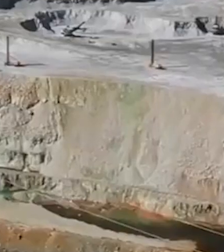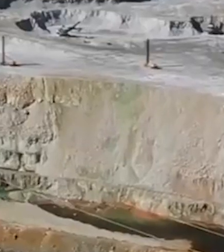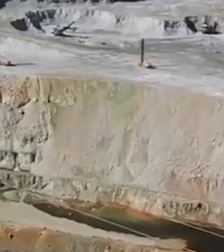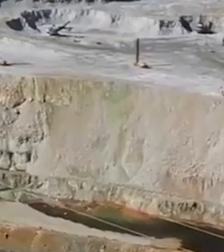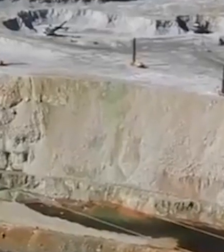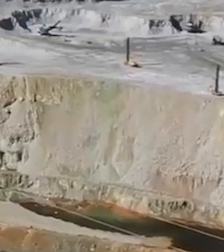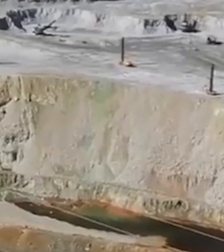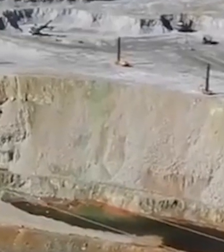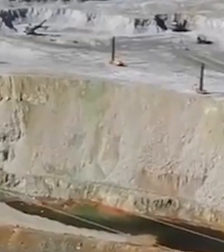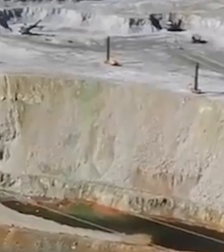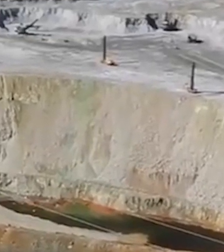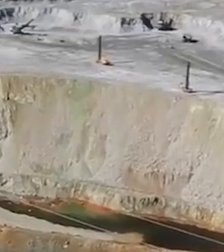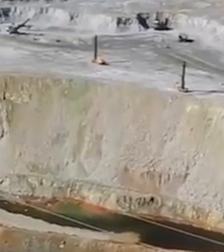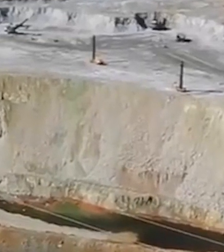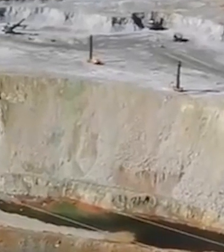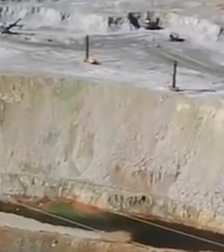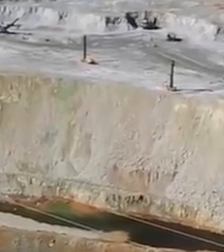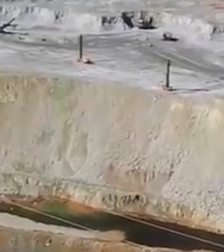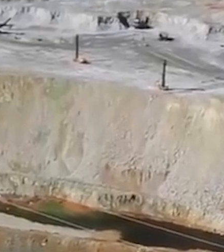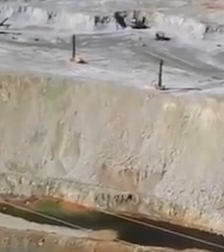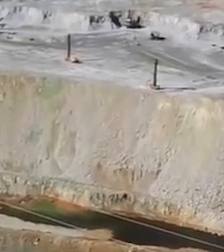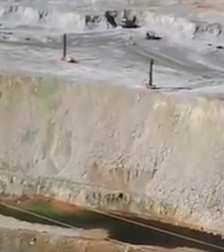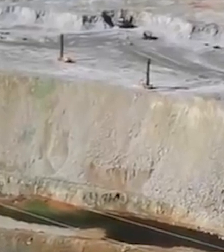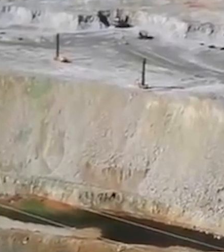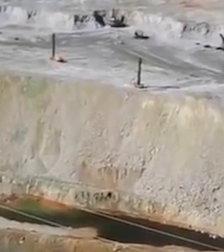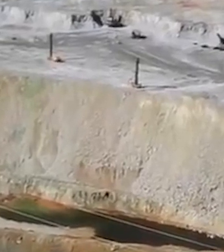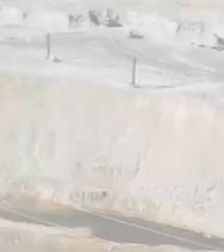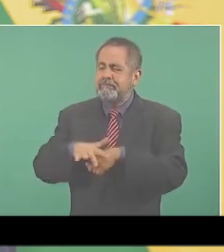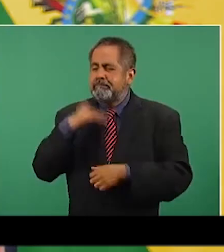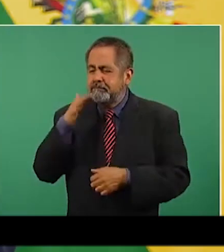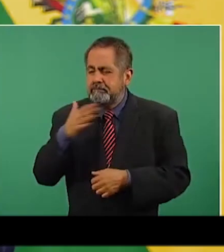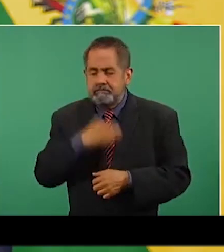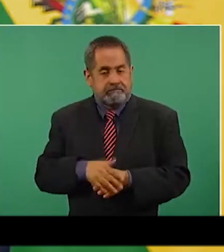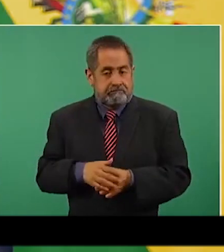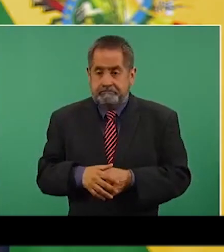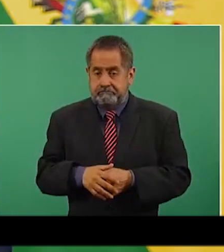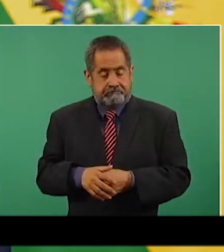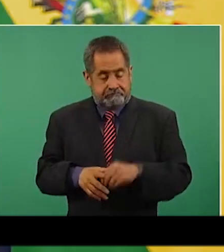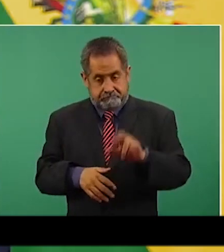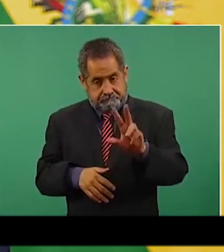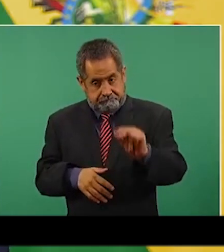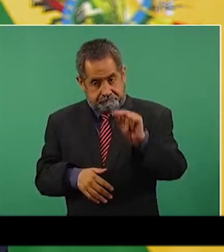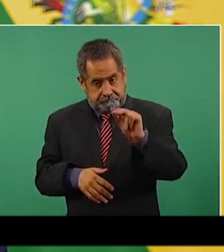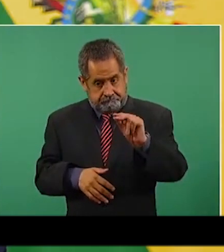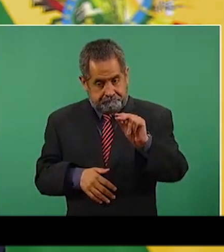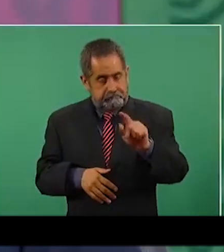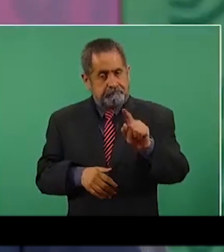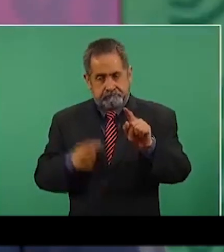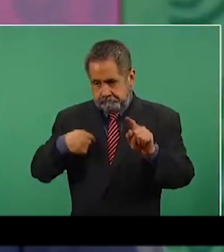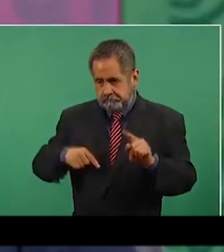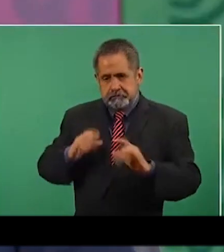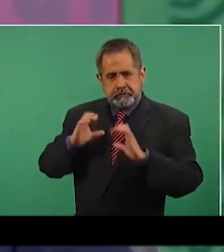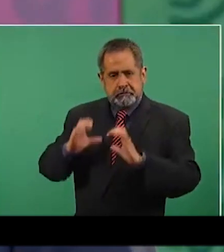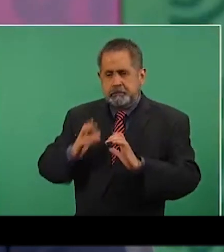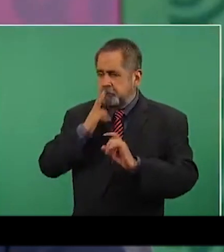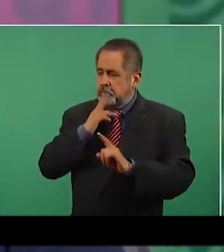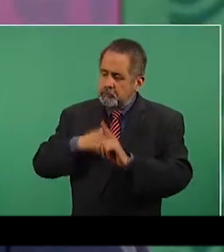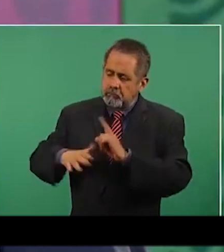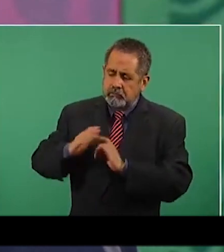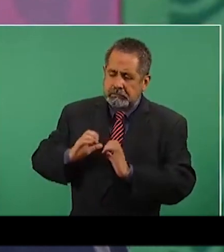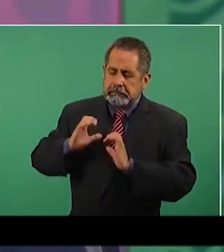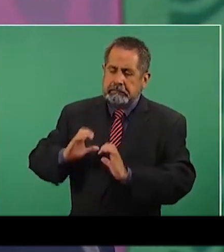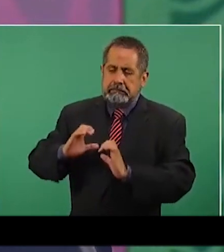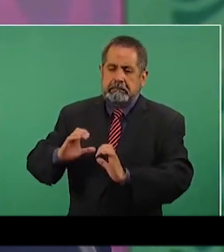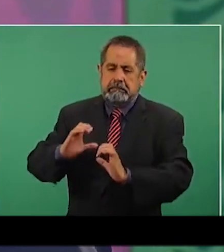este, como en otros recursos naturales, debe prevalecer la soberanía. Estamos cuidando la materia prima, estamos